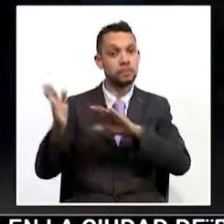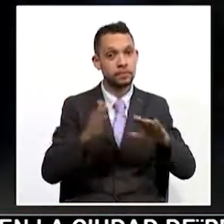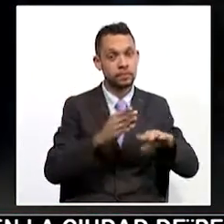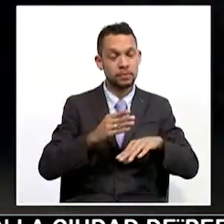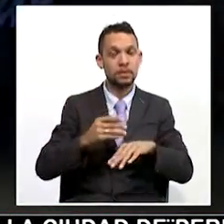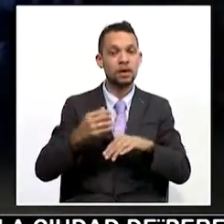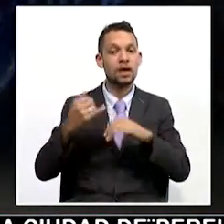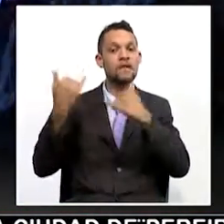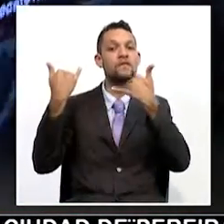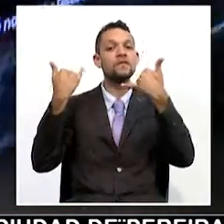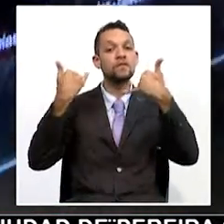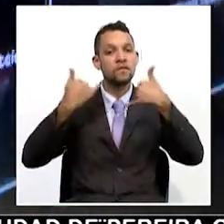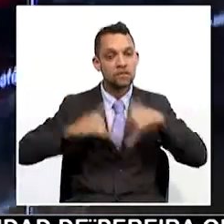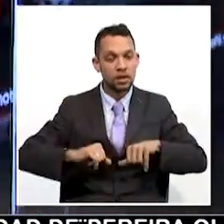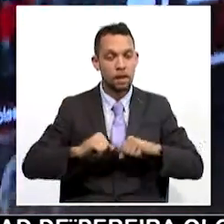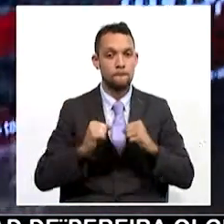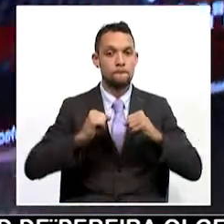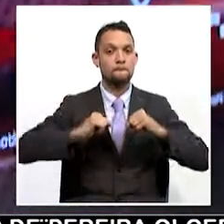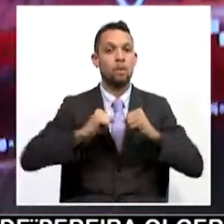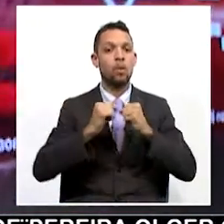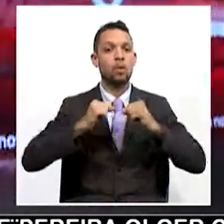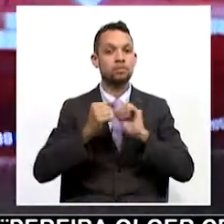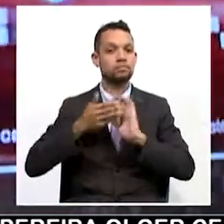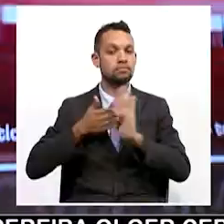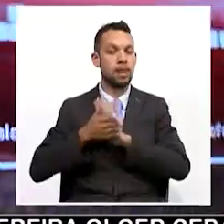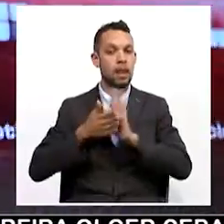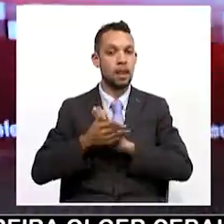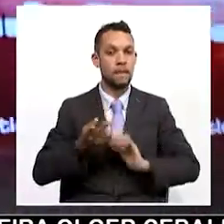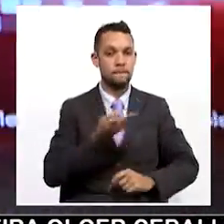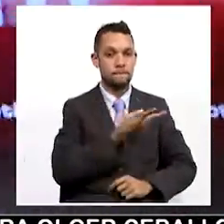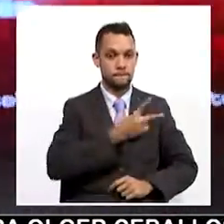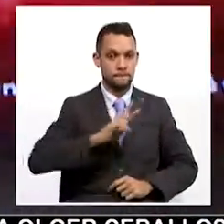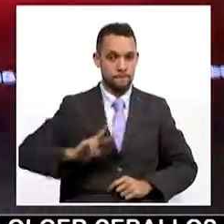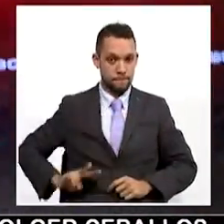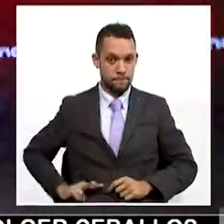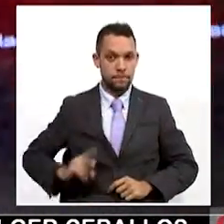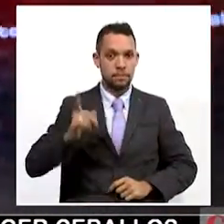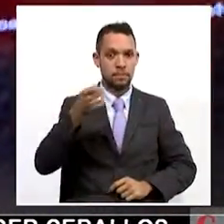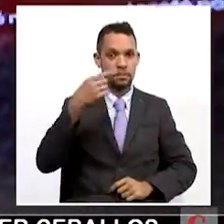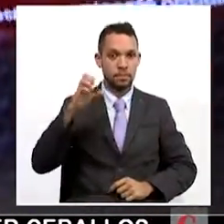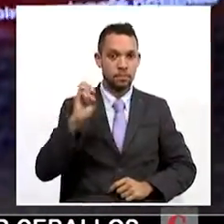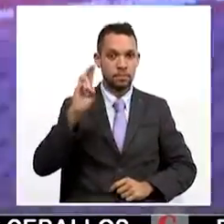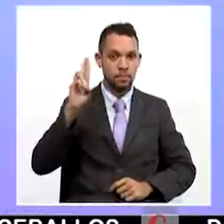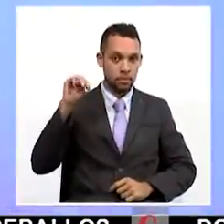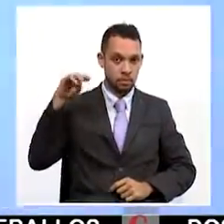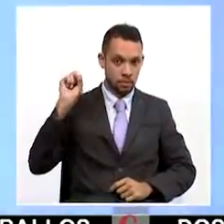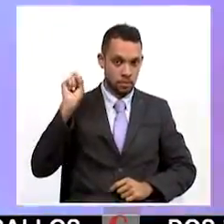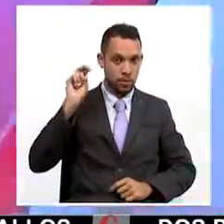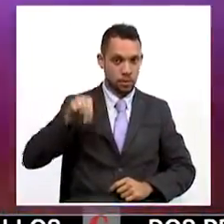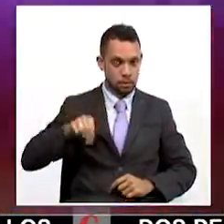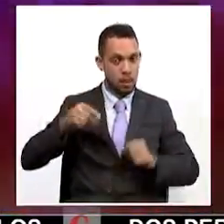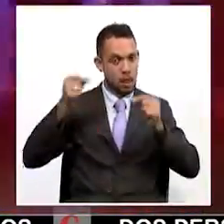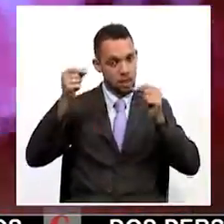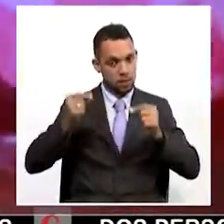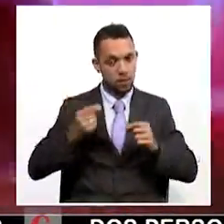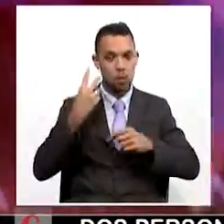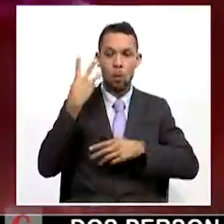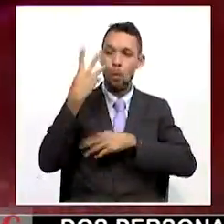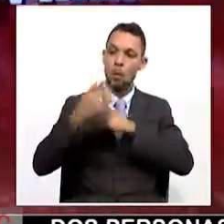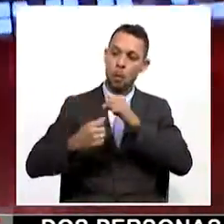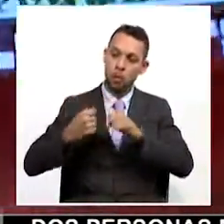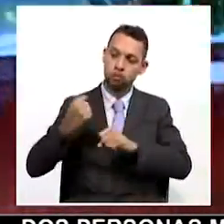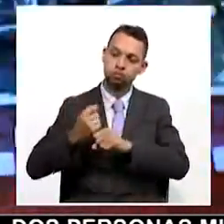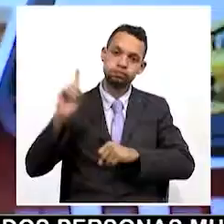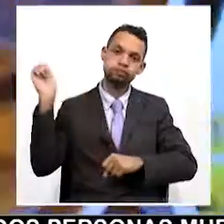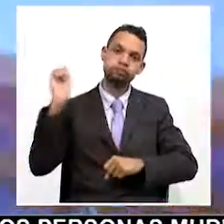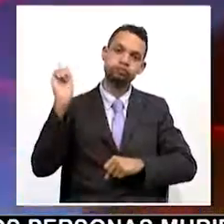minutos finalizó en la ciudad de Bogotá la rendición de cuentas del vicepresidente de la República, Germán Vargas Lleras. Por más de 4 años,